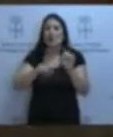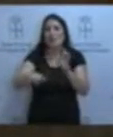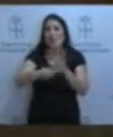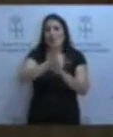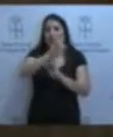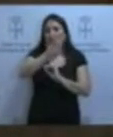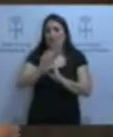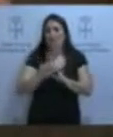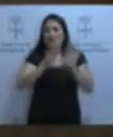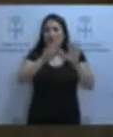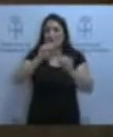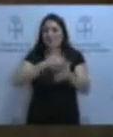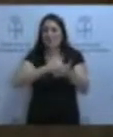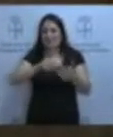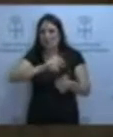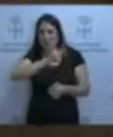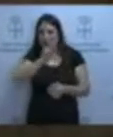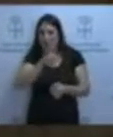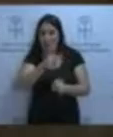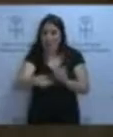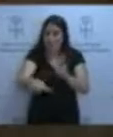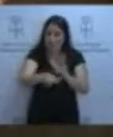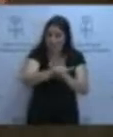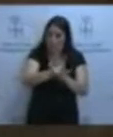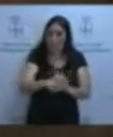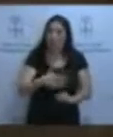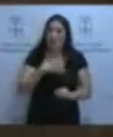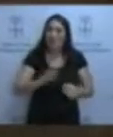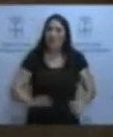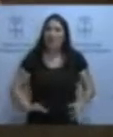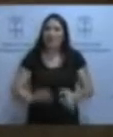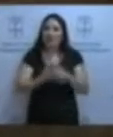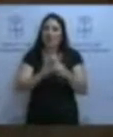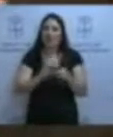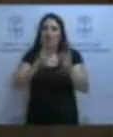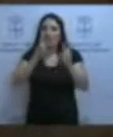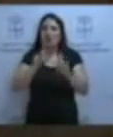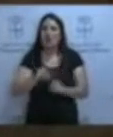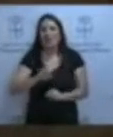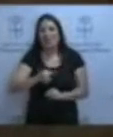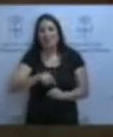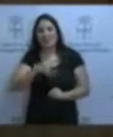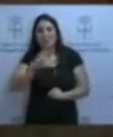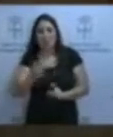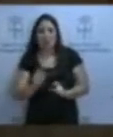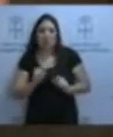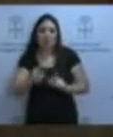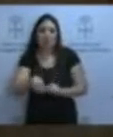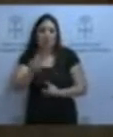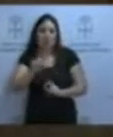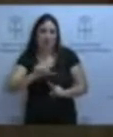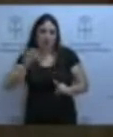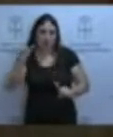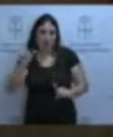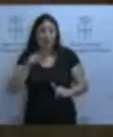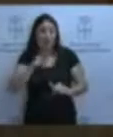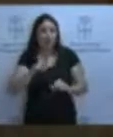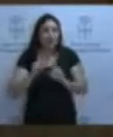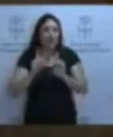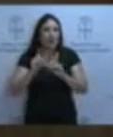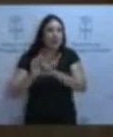80 millones de euros y que ese fraude podía estar relacionado con los sobrecostes del Musel. Decía, no es un caso separado, sino que este fraude del IVA puede